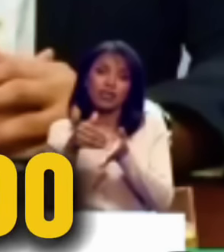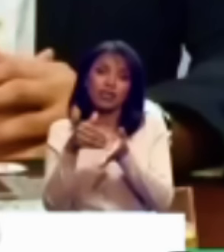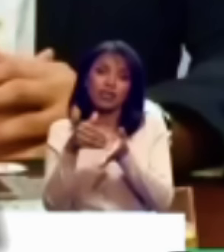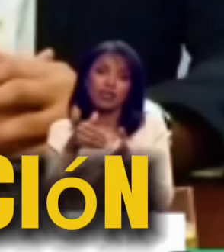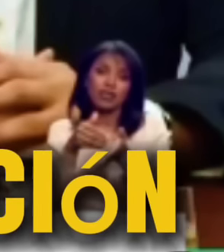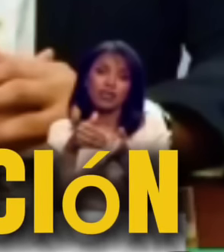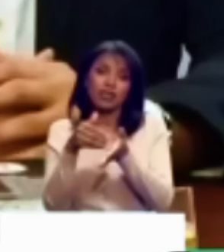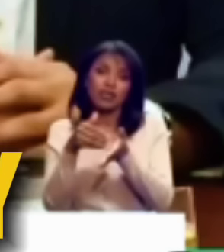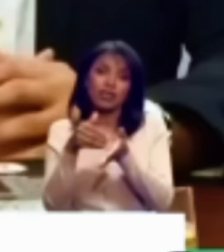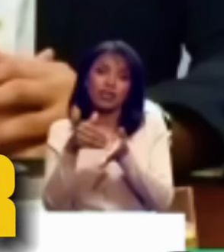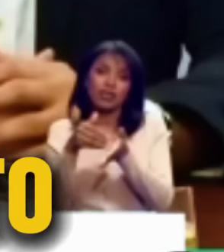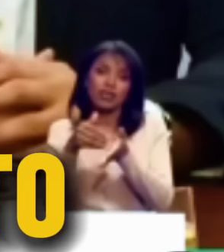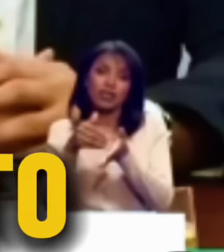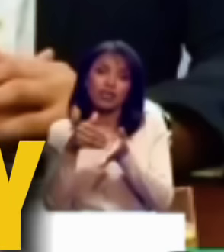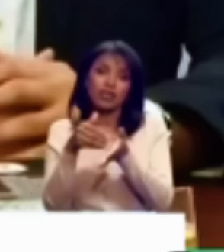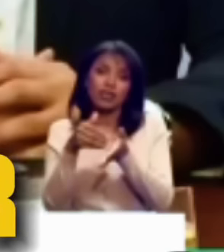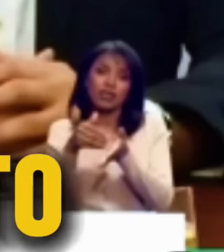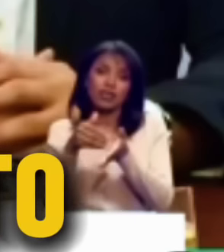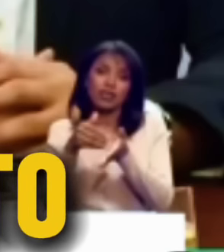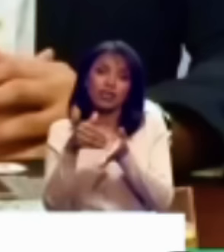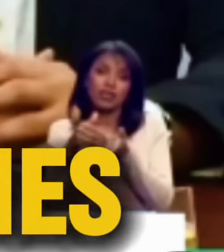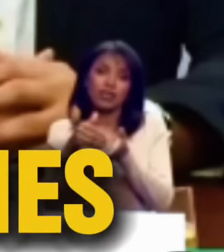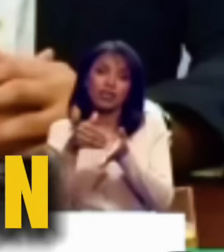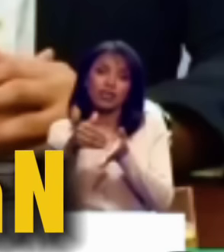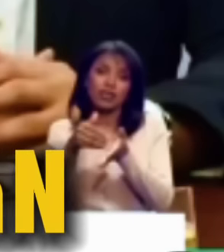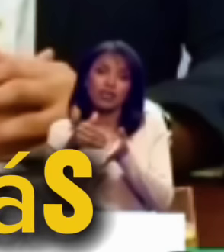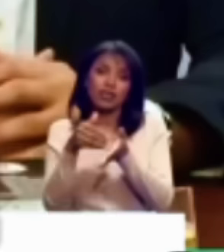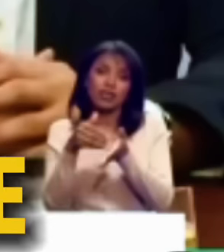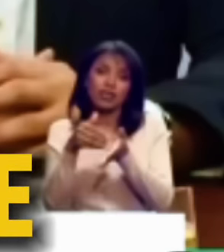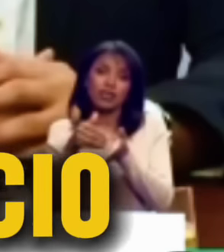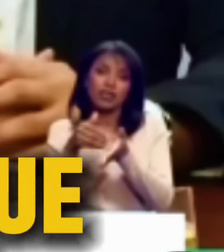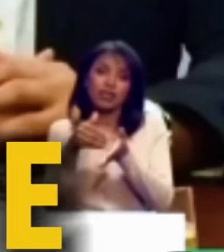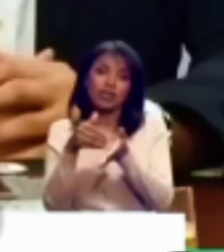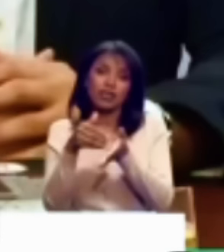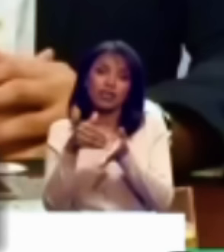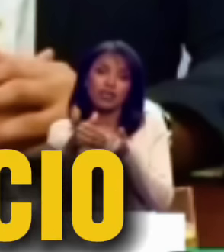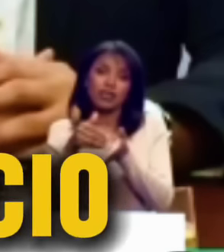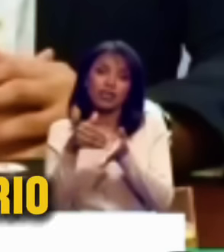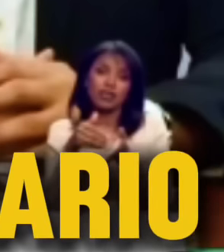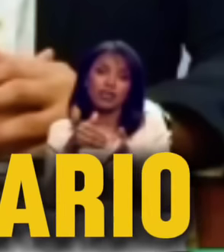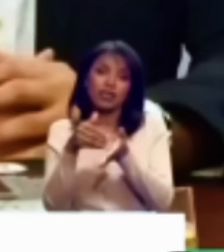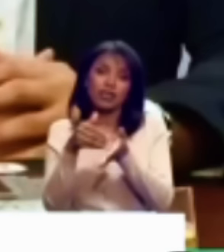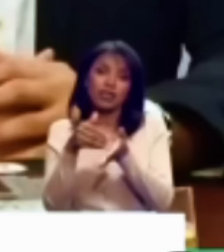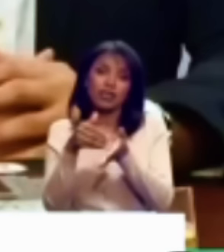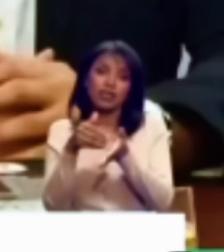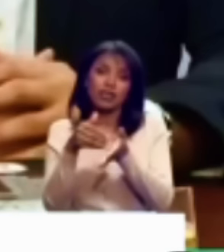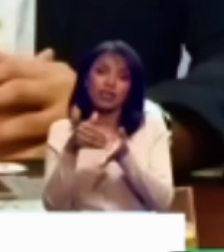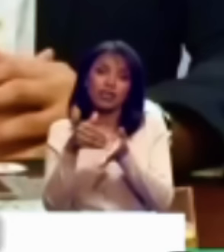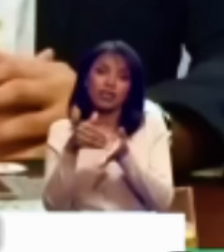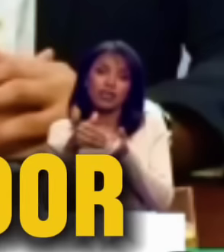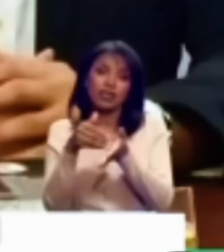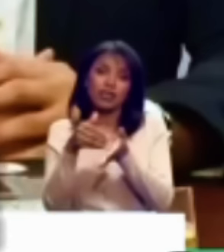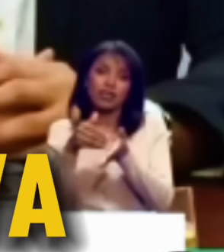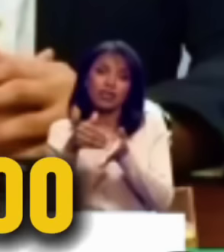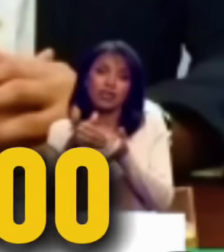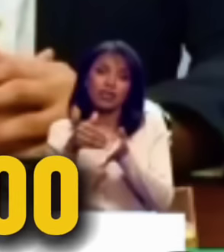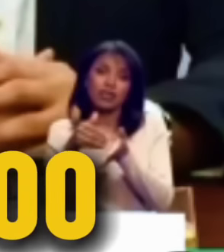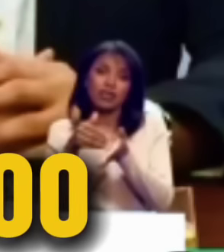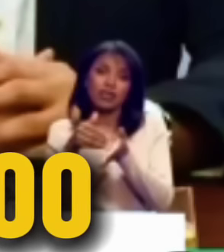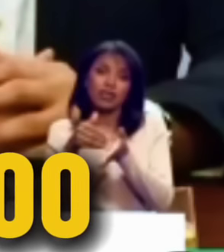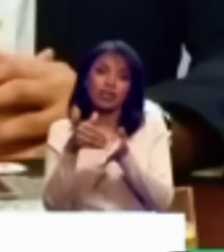está dando la indicación? Te voy a dar tanto, te voy a dar tanto. ¿Quiénes están detrás de este negocio? Porque este es un negocio millonario. El jugador se